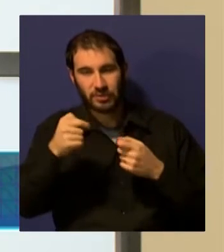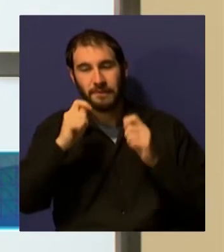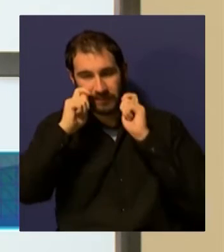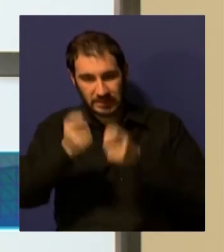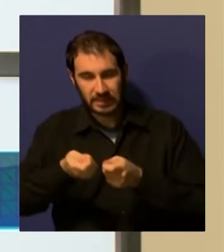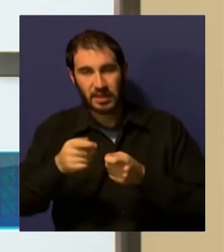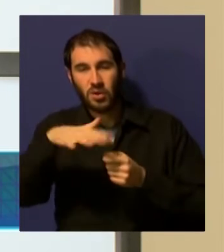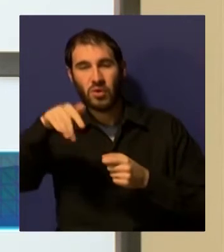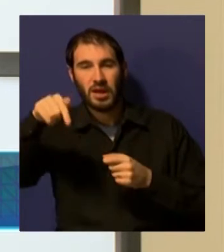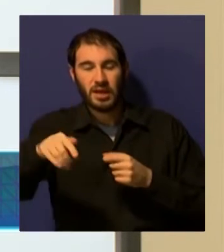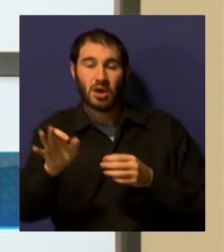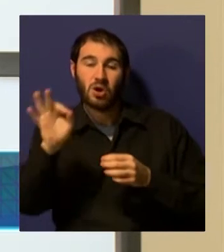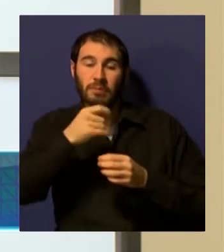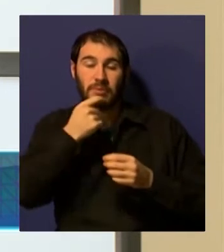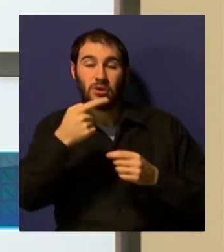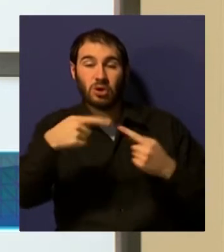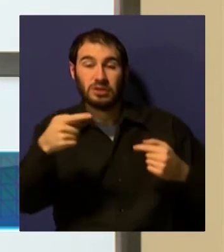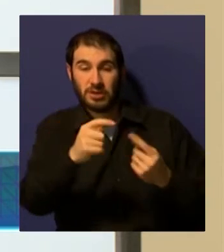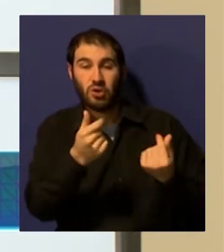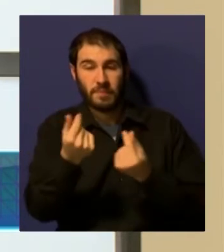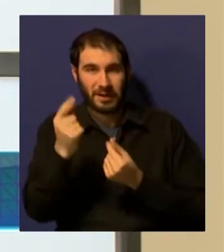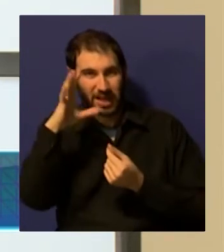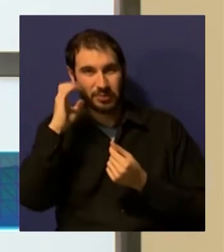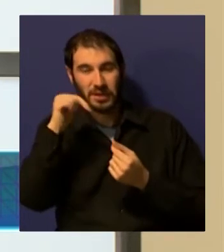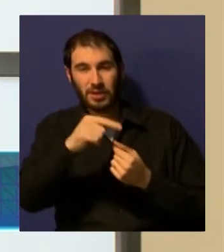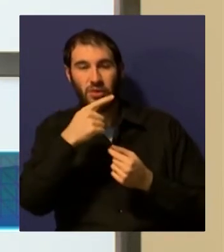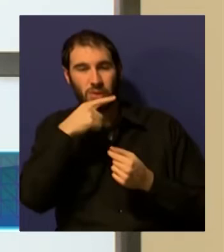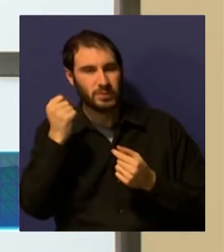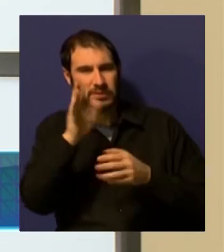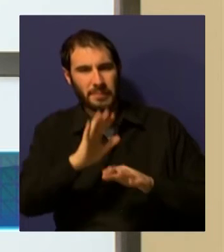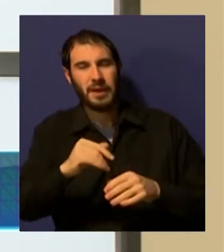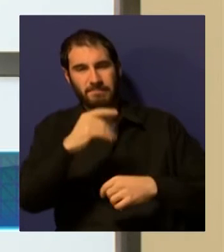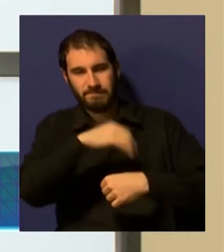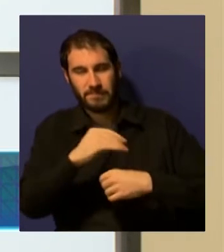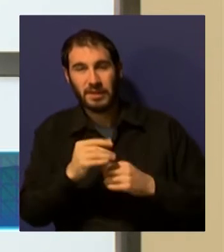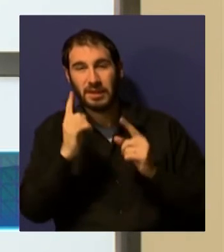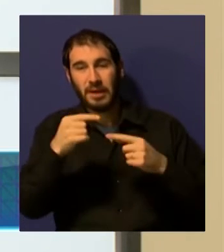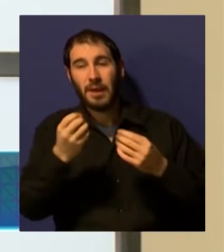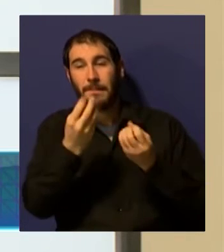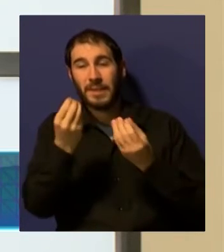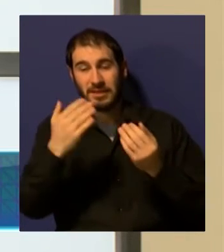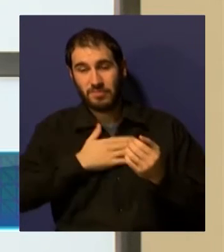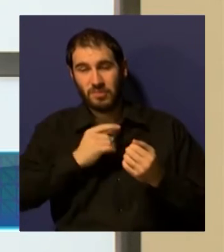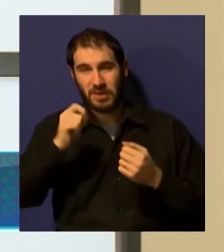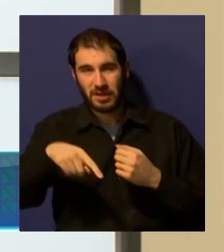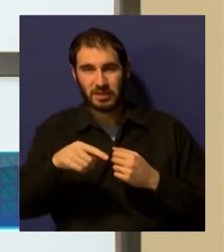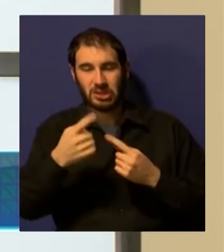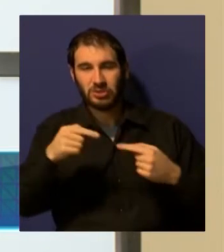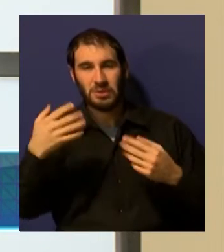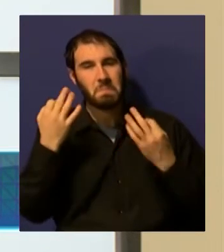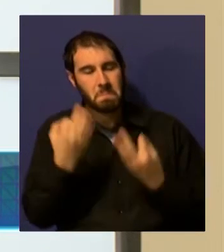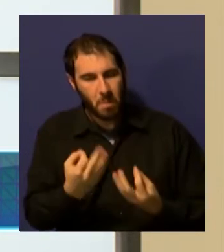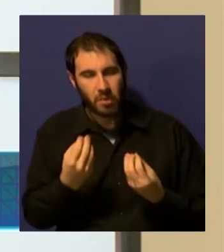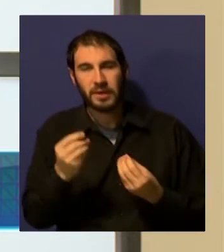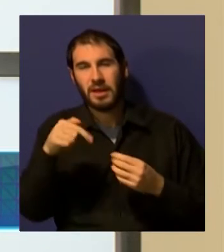visitar el lugar o bien adquirir sus productos. Recordemos que hacen dulces, conservas y además plantas nativas, que es una muy buena opción para esta